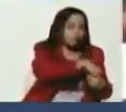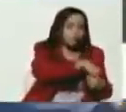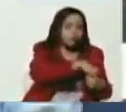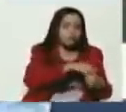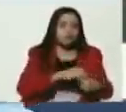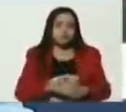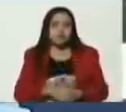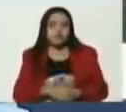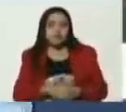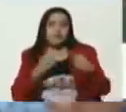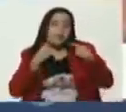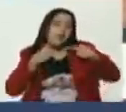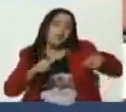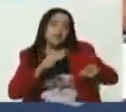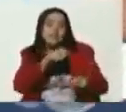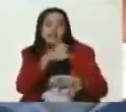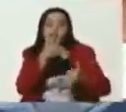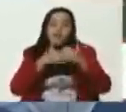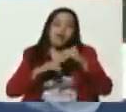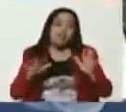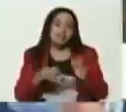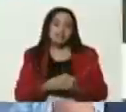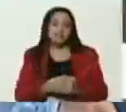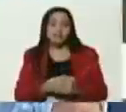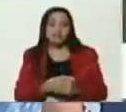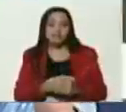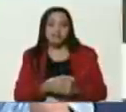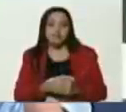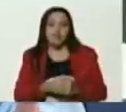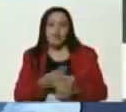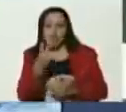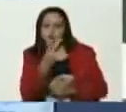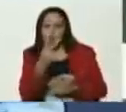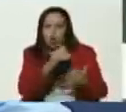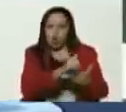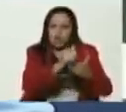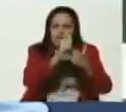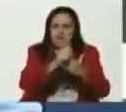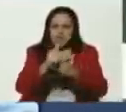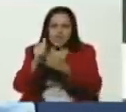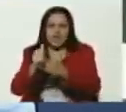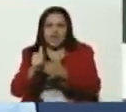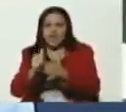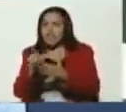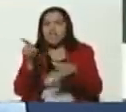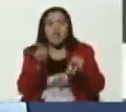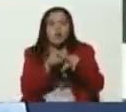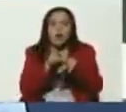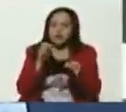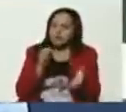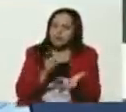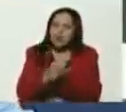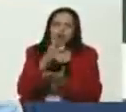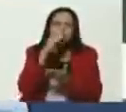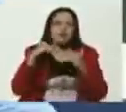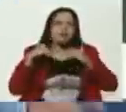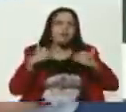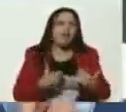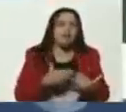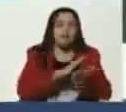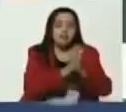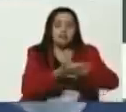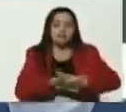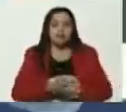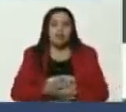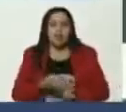Perdiste, fracasaste. Ninguno de los dos grandes líderes se amilanaron ante la derrota momentánea. Es más, creo